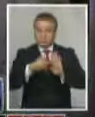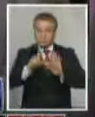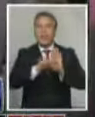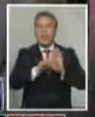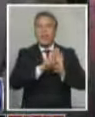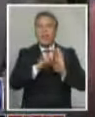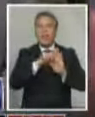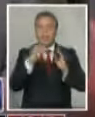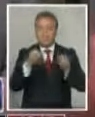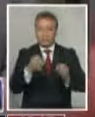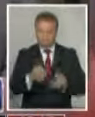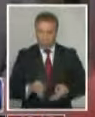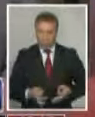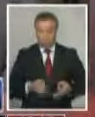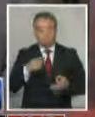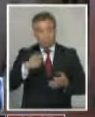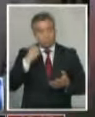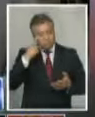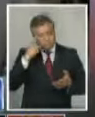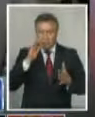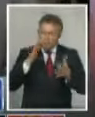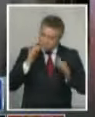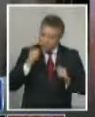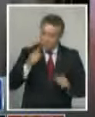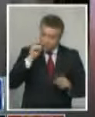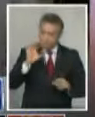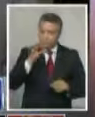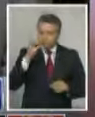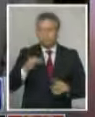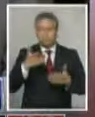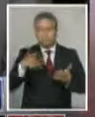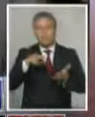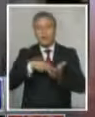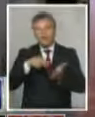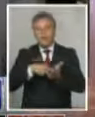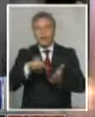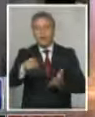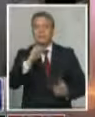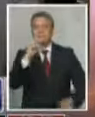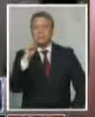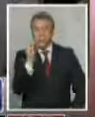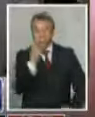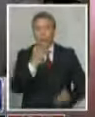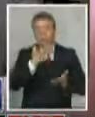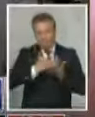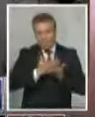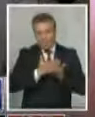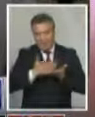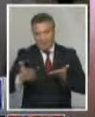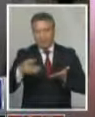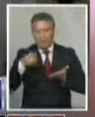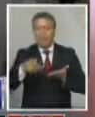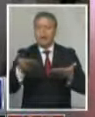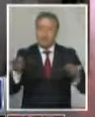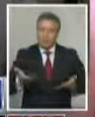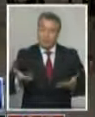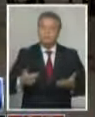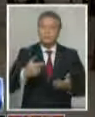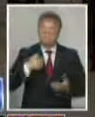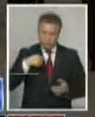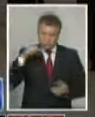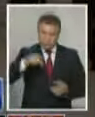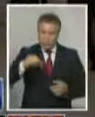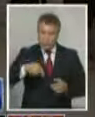presupuesto. De nuestras estimaciones se podrá inferir lo que vamos a esperar para esta segunda mitad. Lo importante, ¿cuál es la trayectoria que esperamos? Esperamos